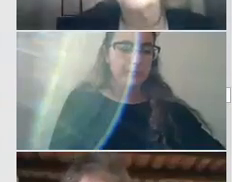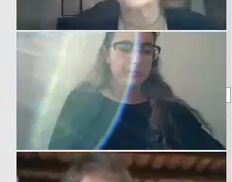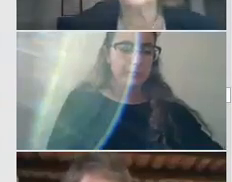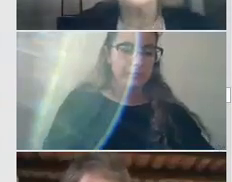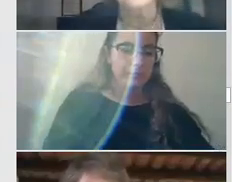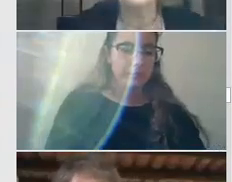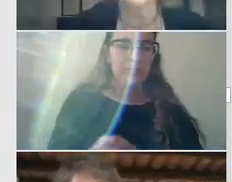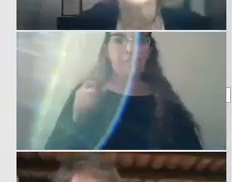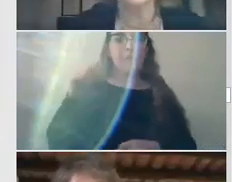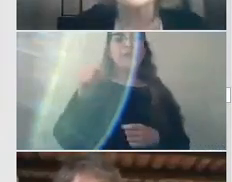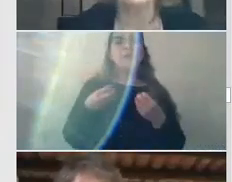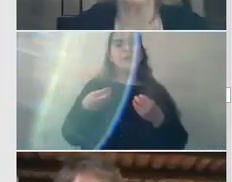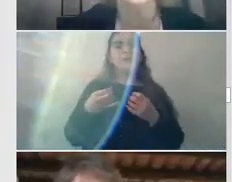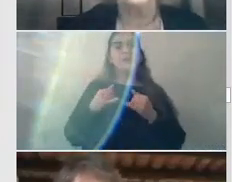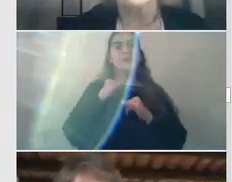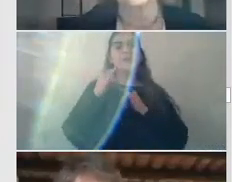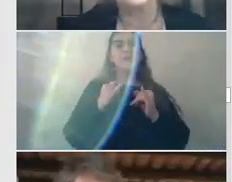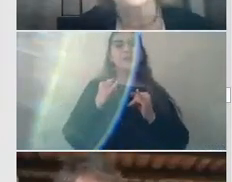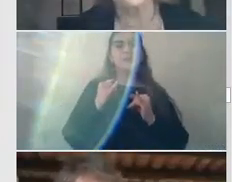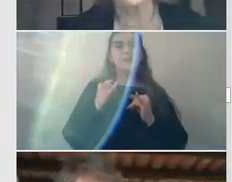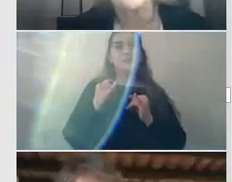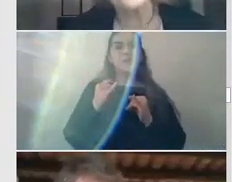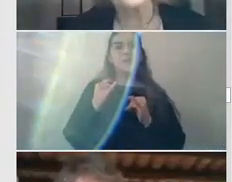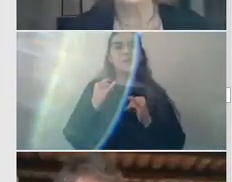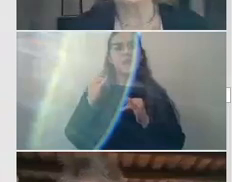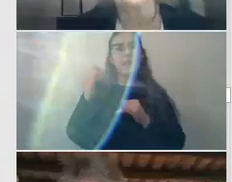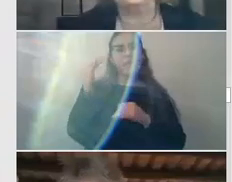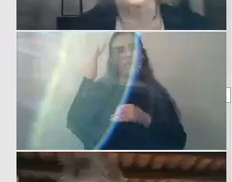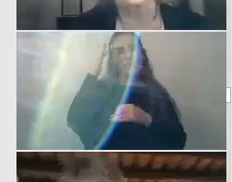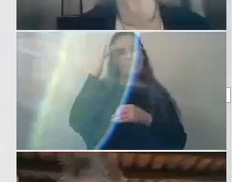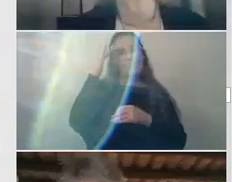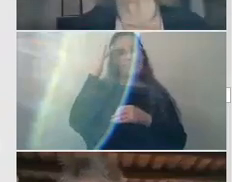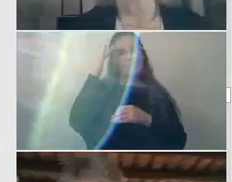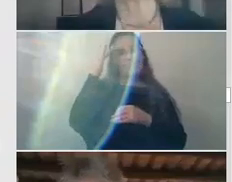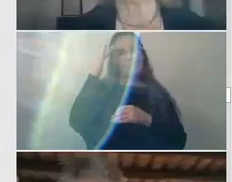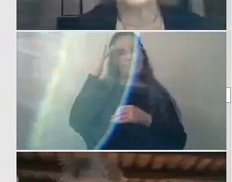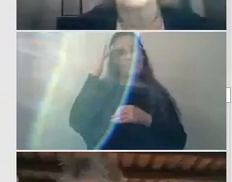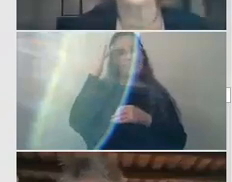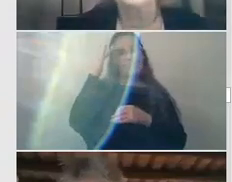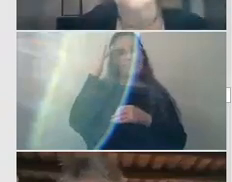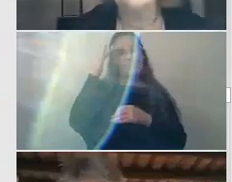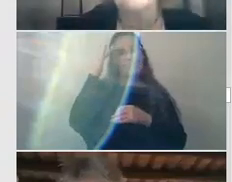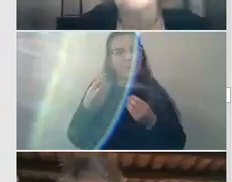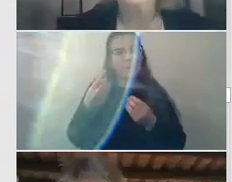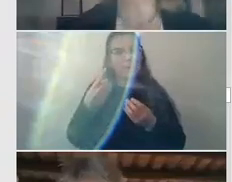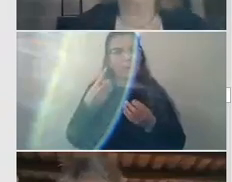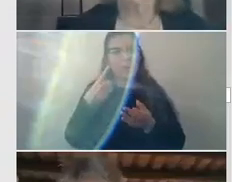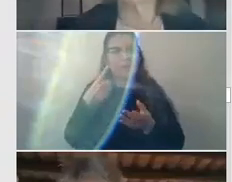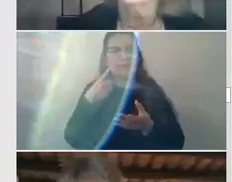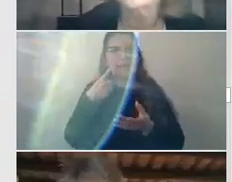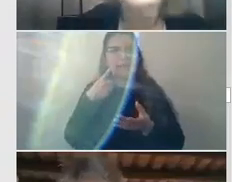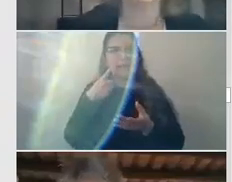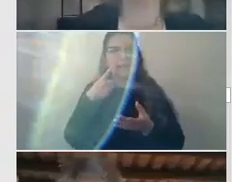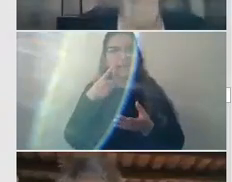capacidad mental no deben utilizarse como justificación para negar la capacidad jurídica en